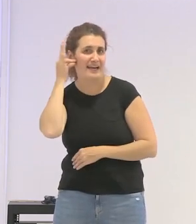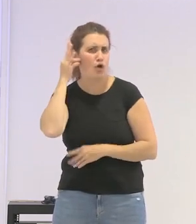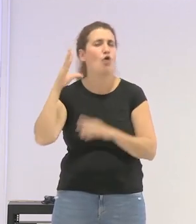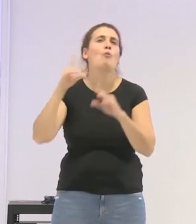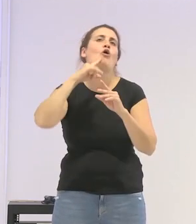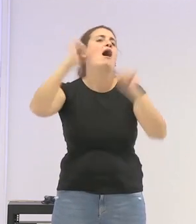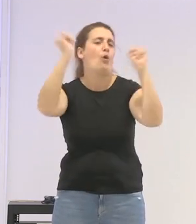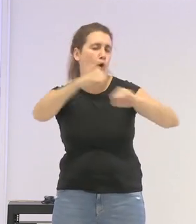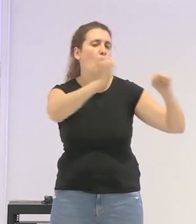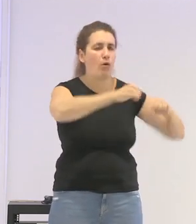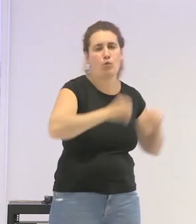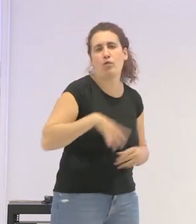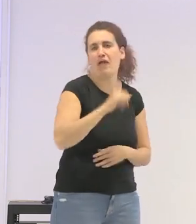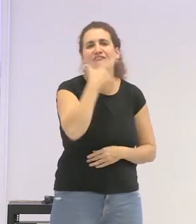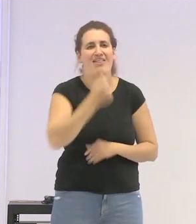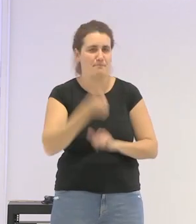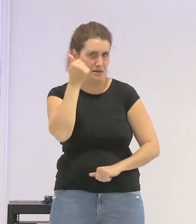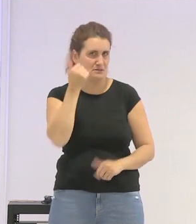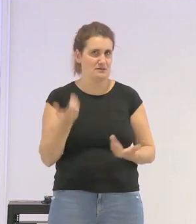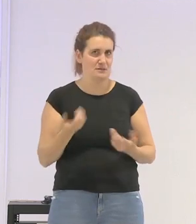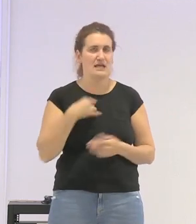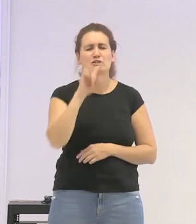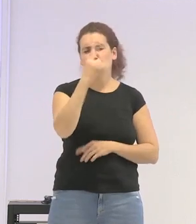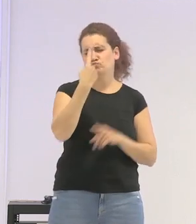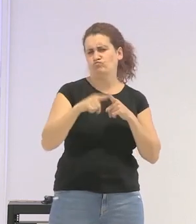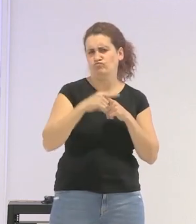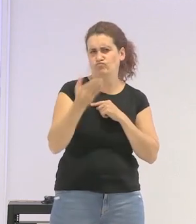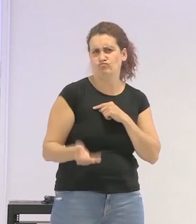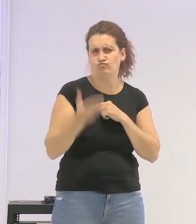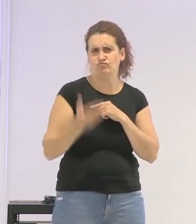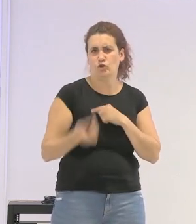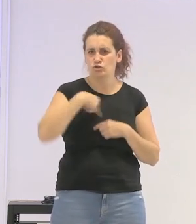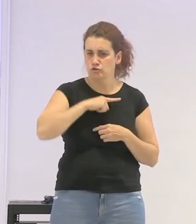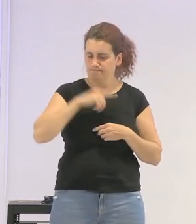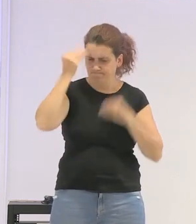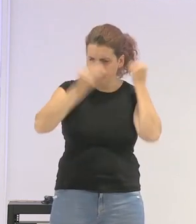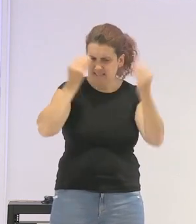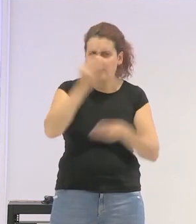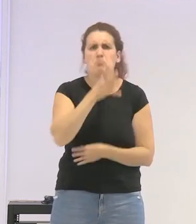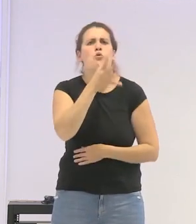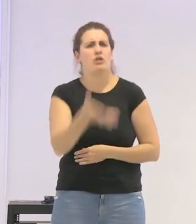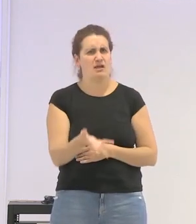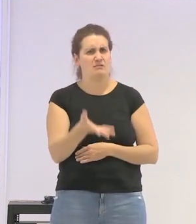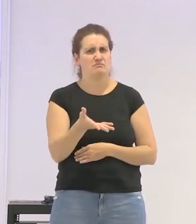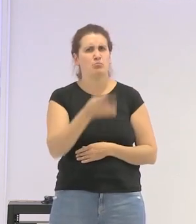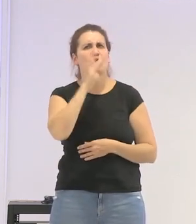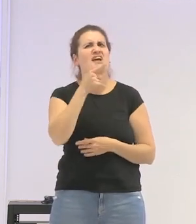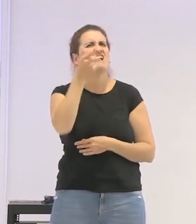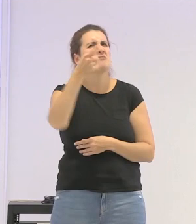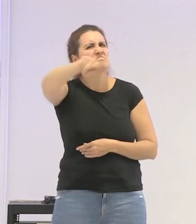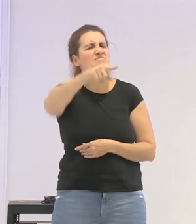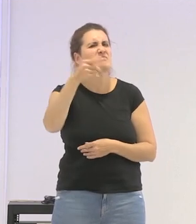acuerdo, ¿no? Eso es uno de los primeros elementos que tenemos que considerar de por qué para ellos es tan